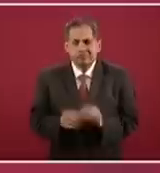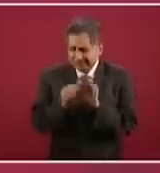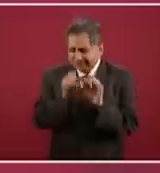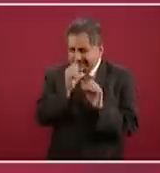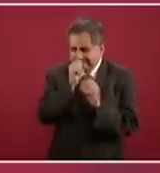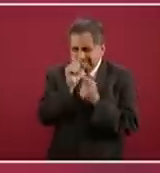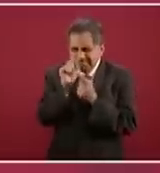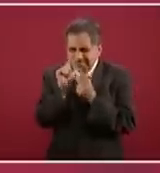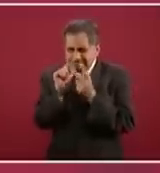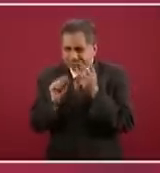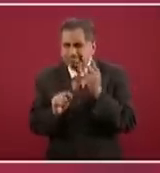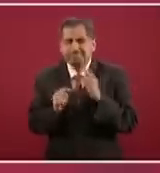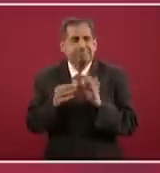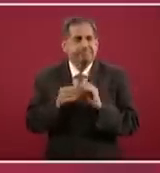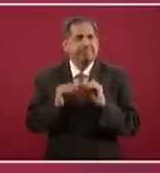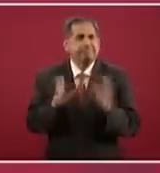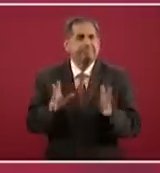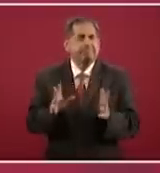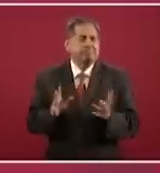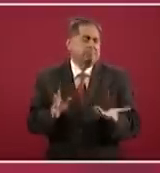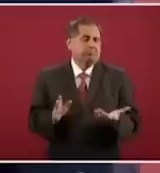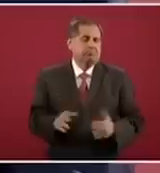detalles